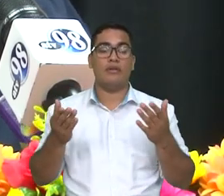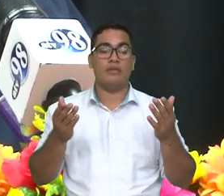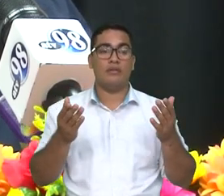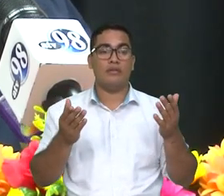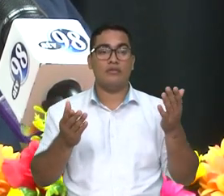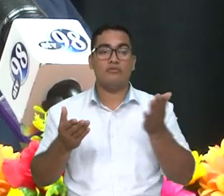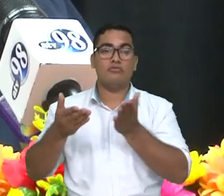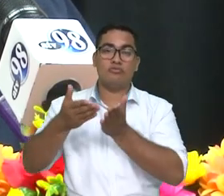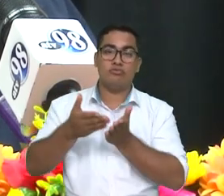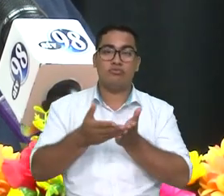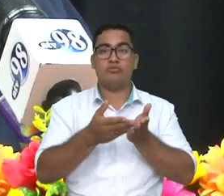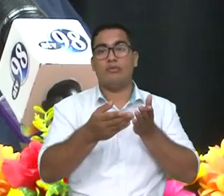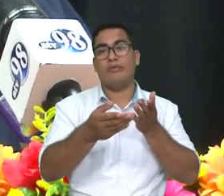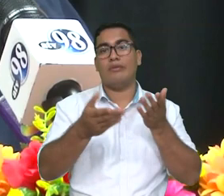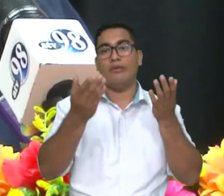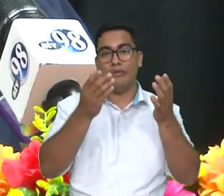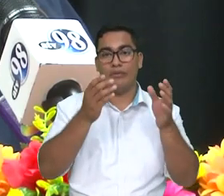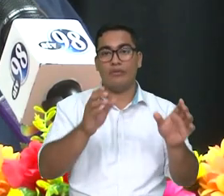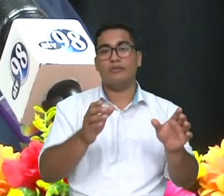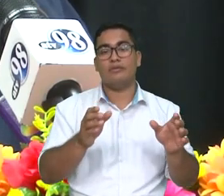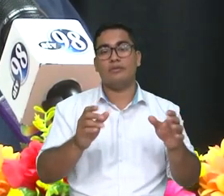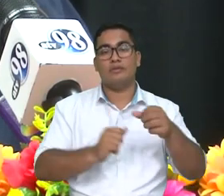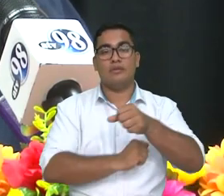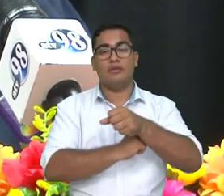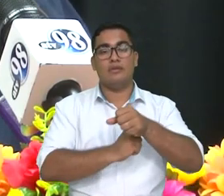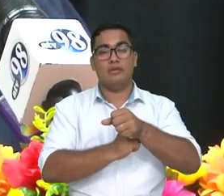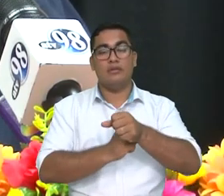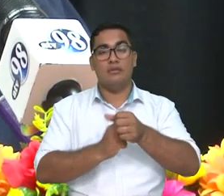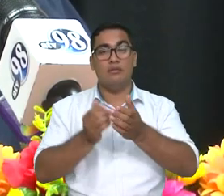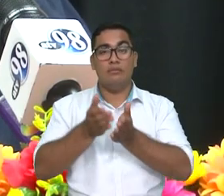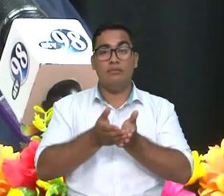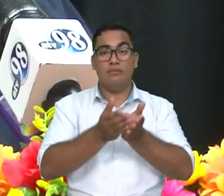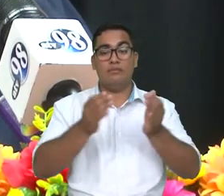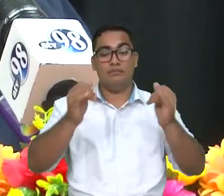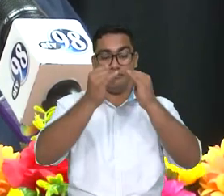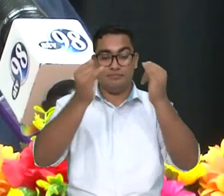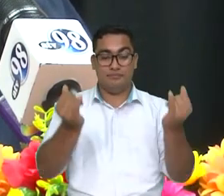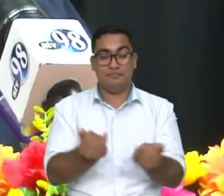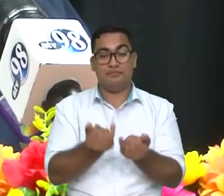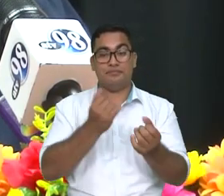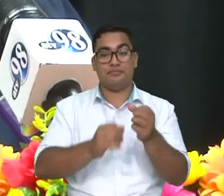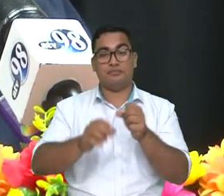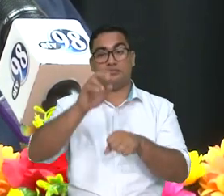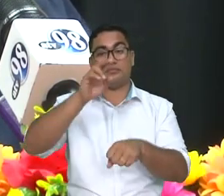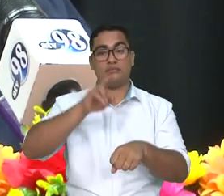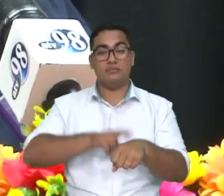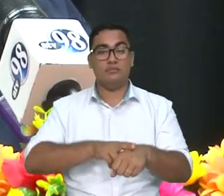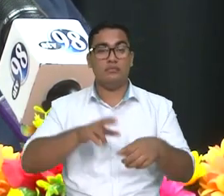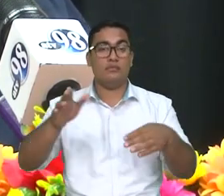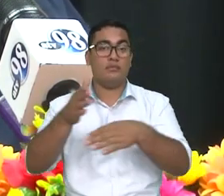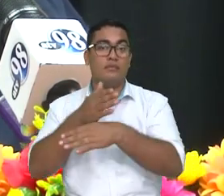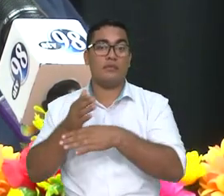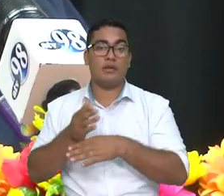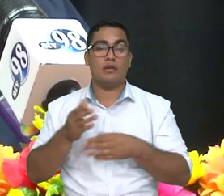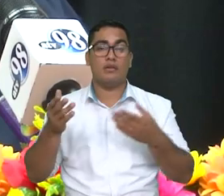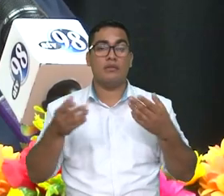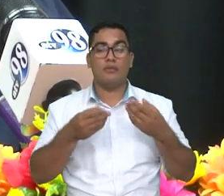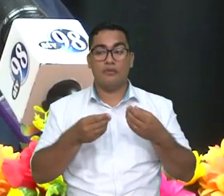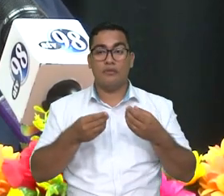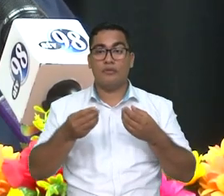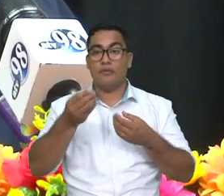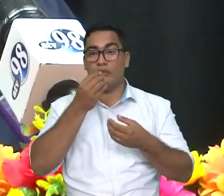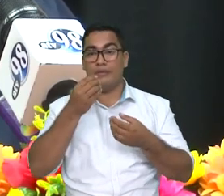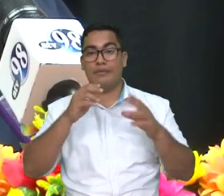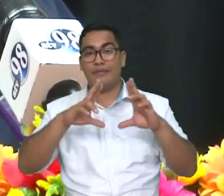puertos internacionales y también en los puertos nacionales que llevan productos a las comunidades del